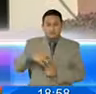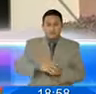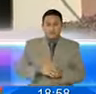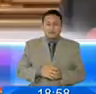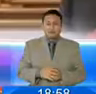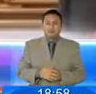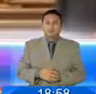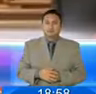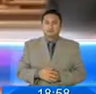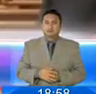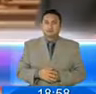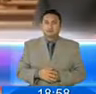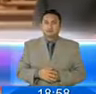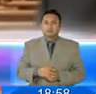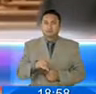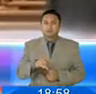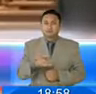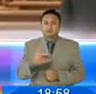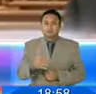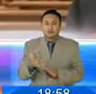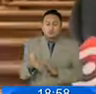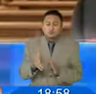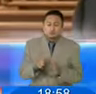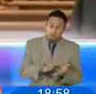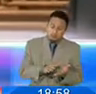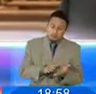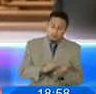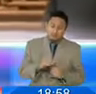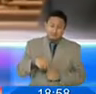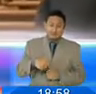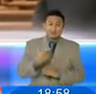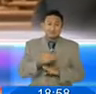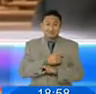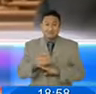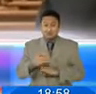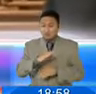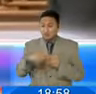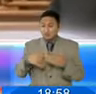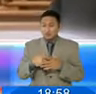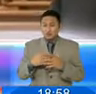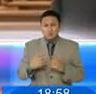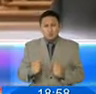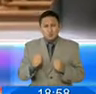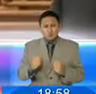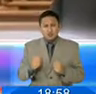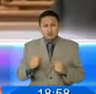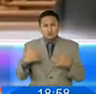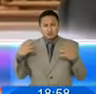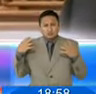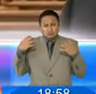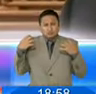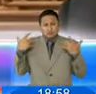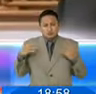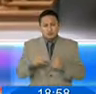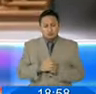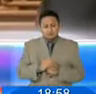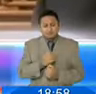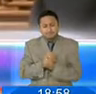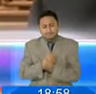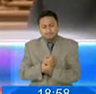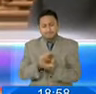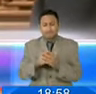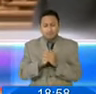Quito se durmió en el señor fue una semana un poco tensa para todos nosotros acompañado por nuestro cariño